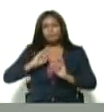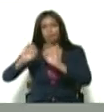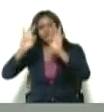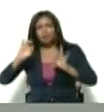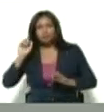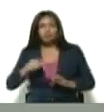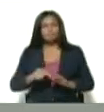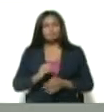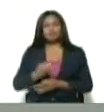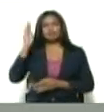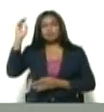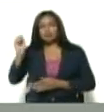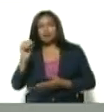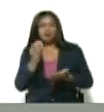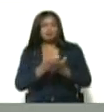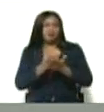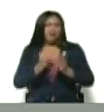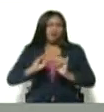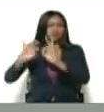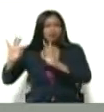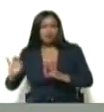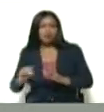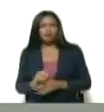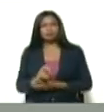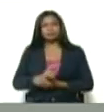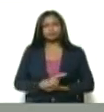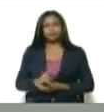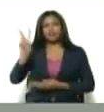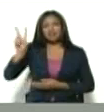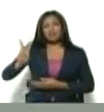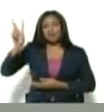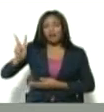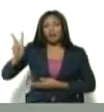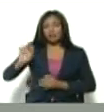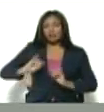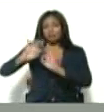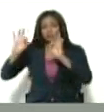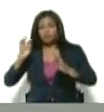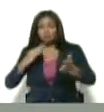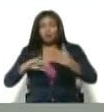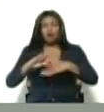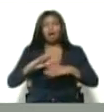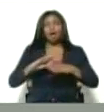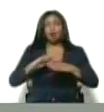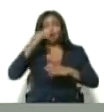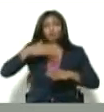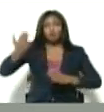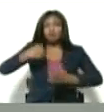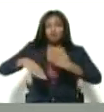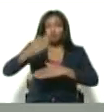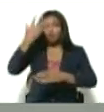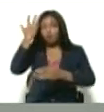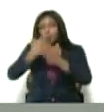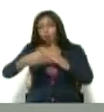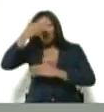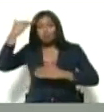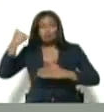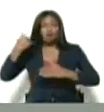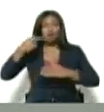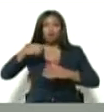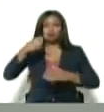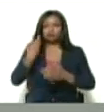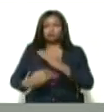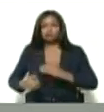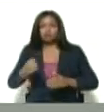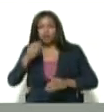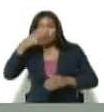de Petare, de Catia, del Valle. Salen los pueblos de los barrios, los olvidados, los excluidos, los explotados,